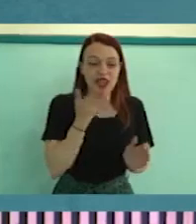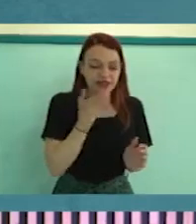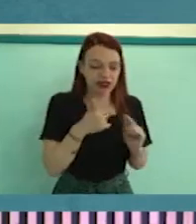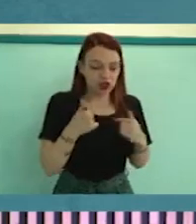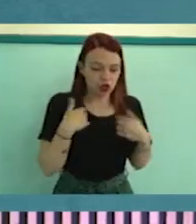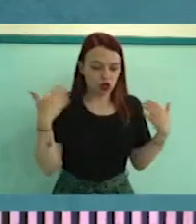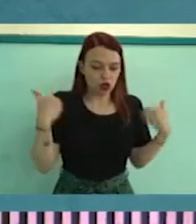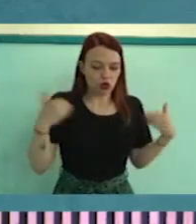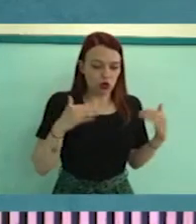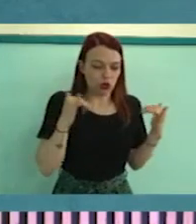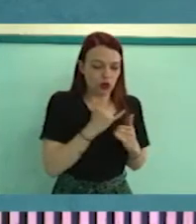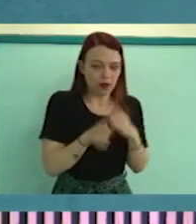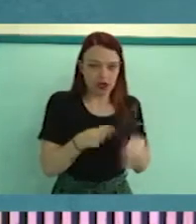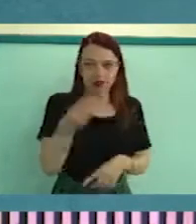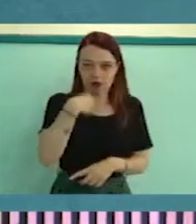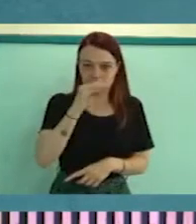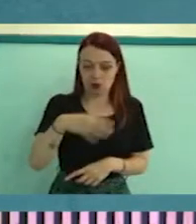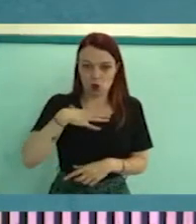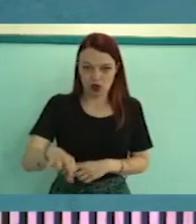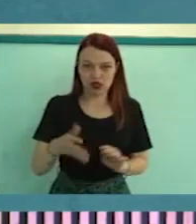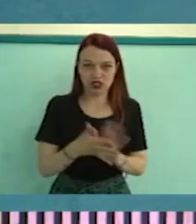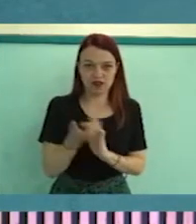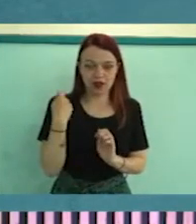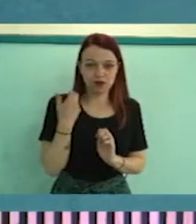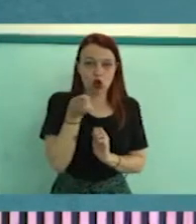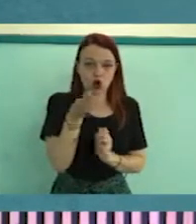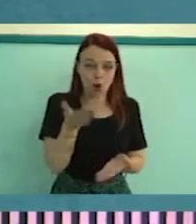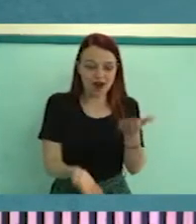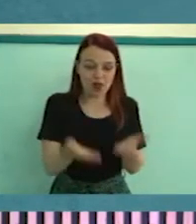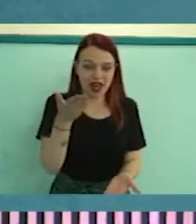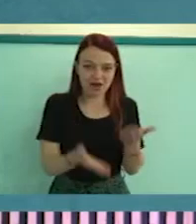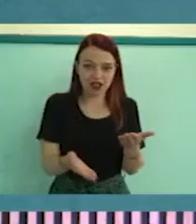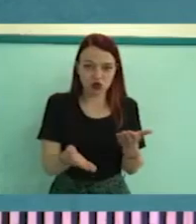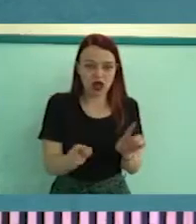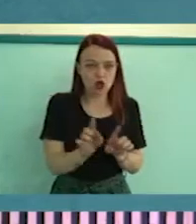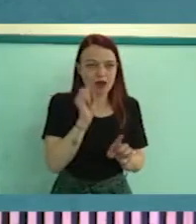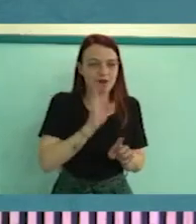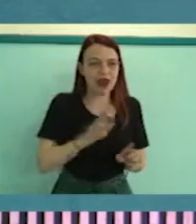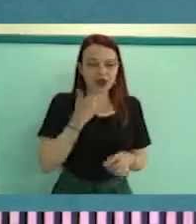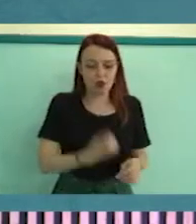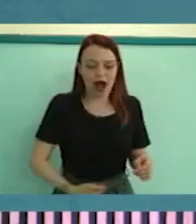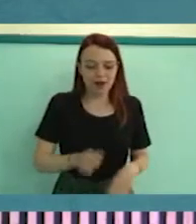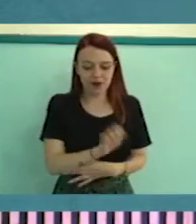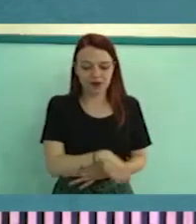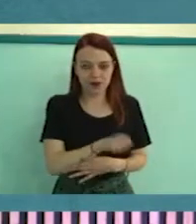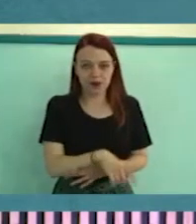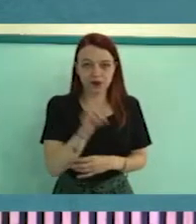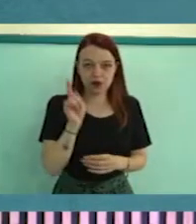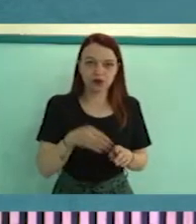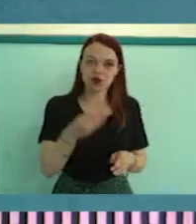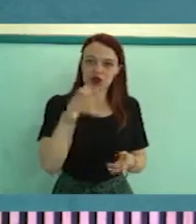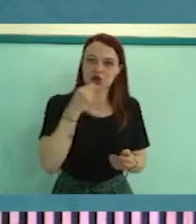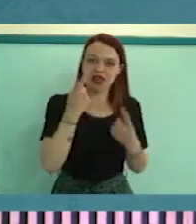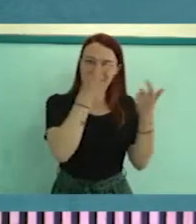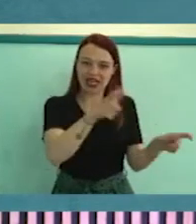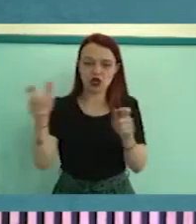tanto o bien para quemarla eh nos dice que el número de la báscula nos Define nos hace ignorar el hambre no eh catalogar la comida con categorías binarias y Morales esto